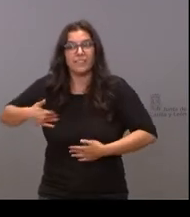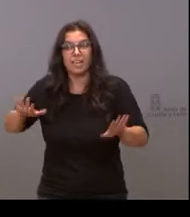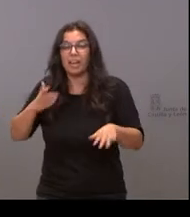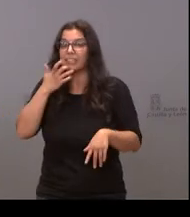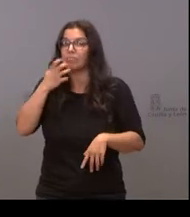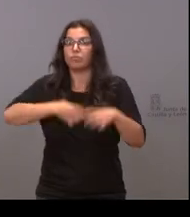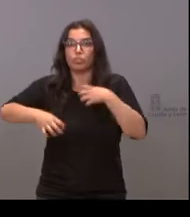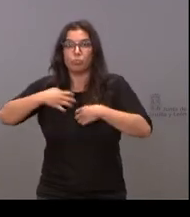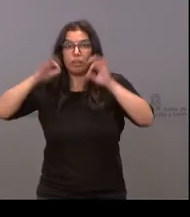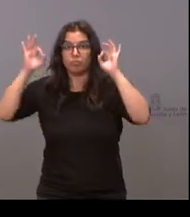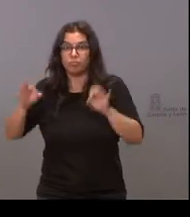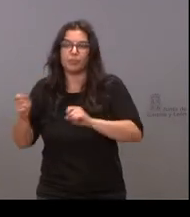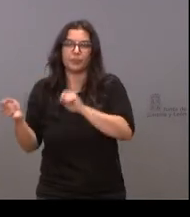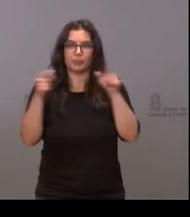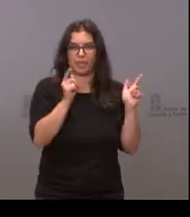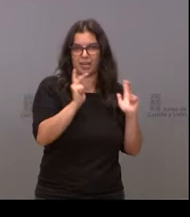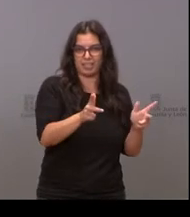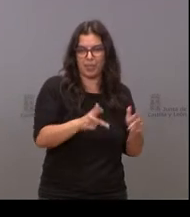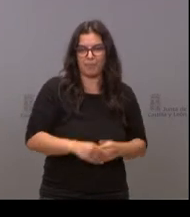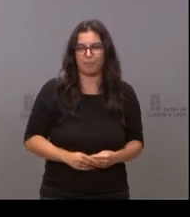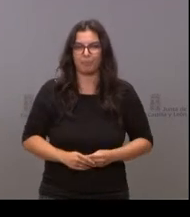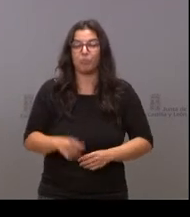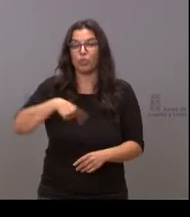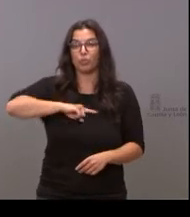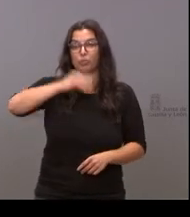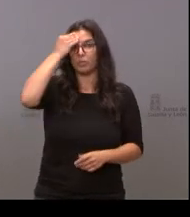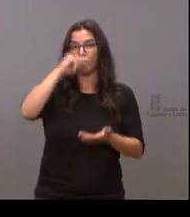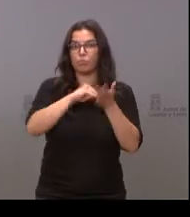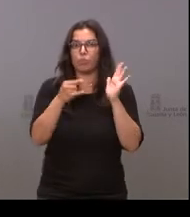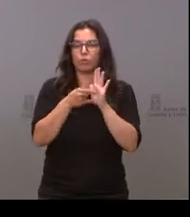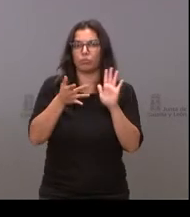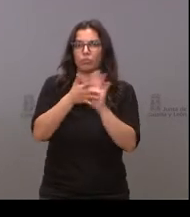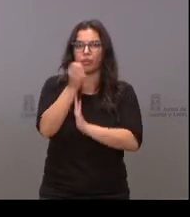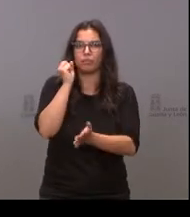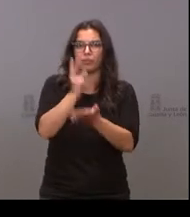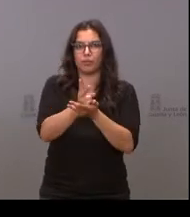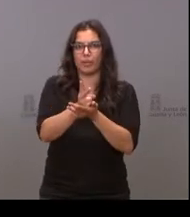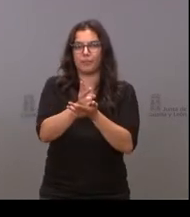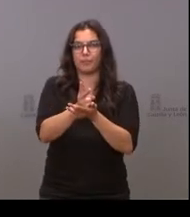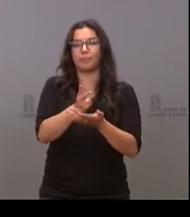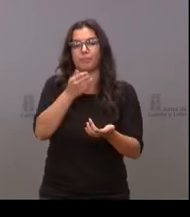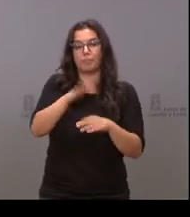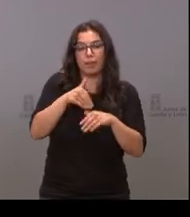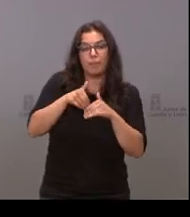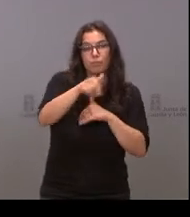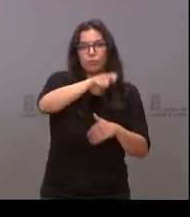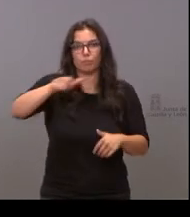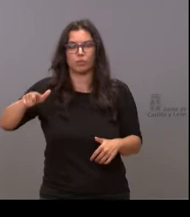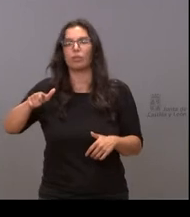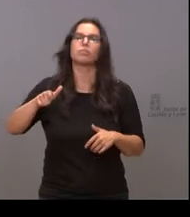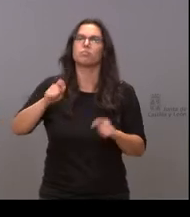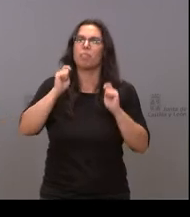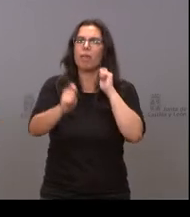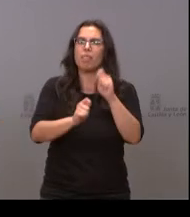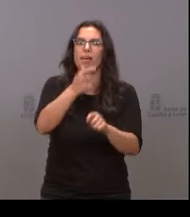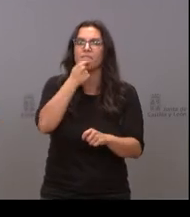es la atención residencial creemos que es un proyecto que apuesta por el futuro de las personas y permitirles